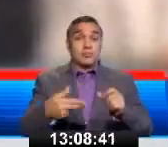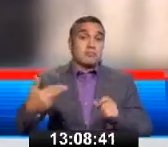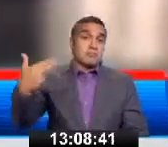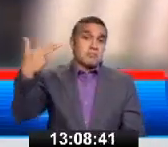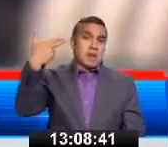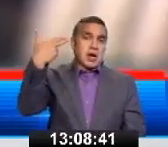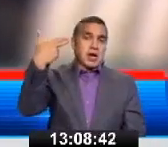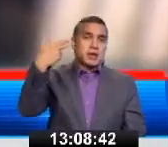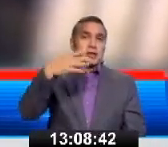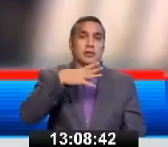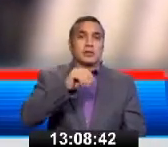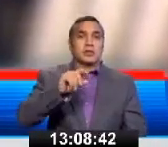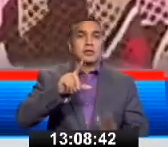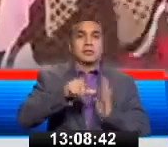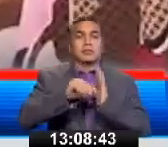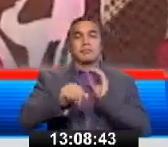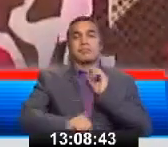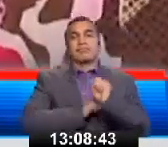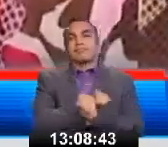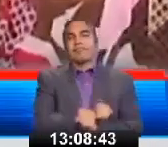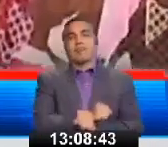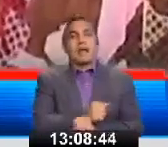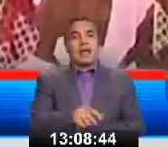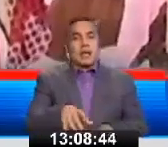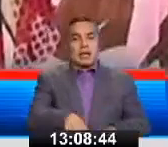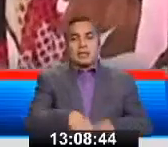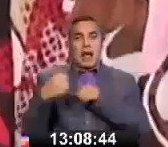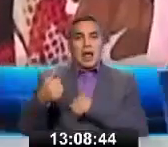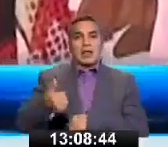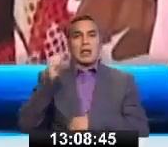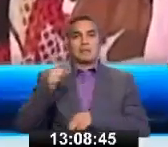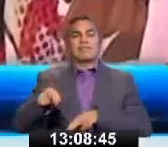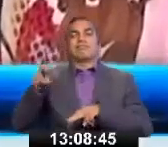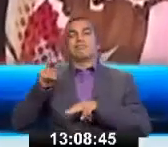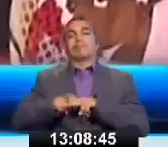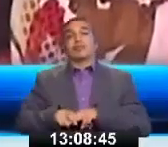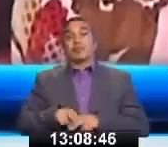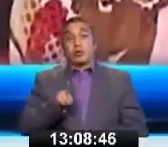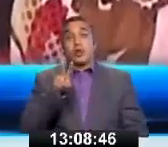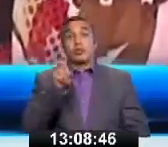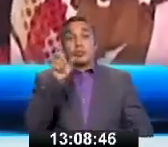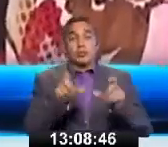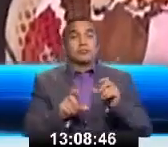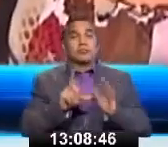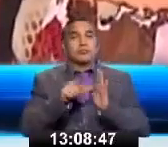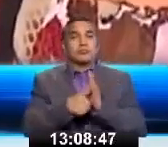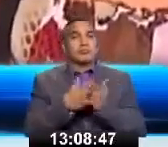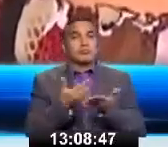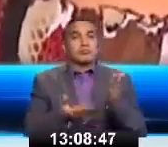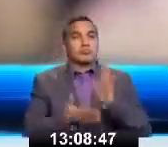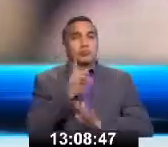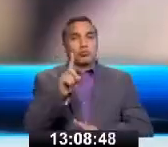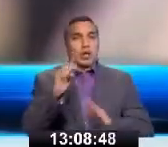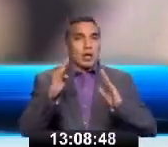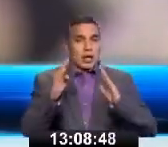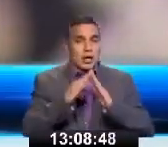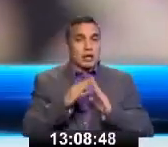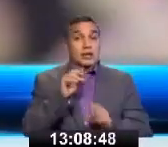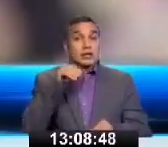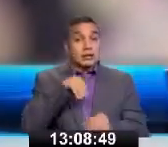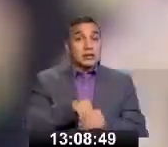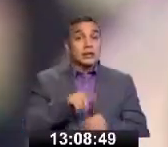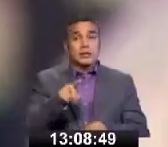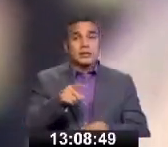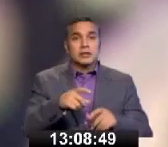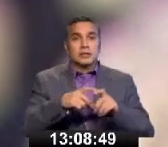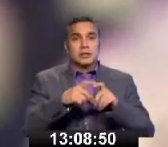ya, y me amarraron, me mandaron atrás. Ya. Son dos tipos, y ahí me llevaron a una casa donde me